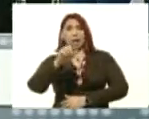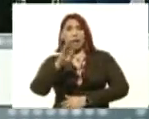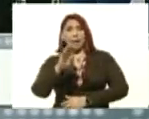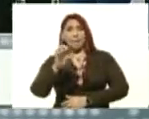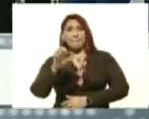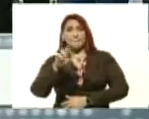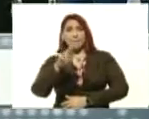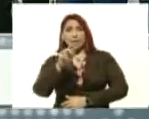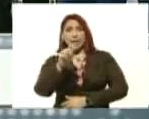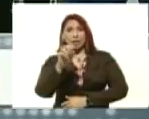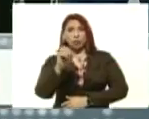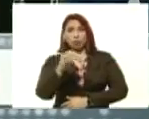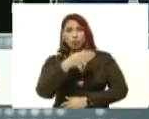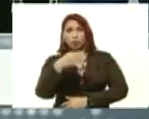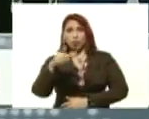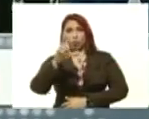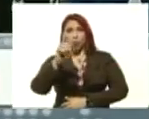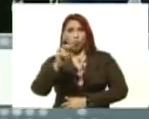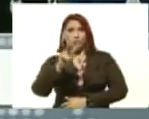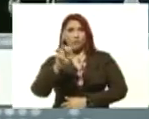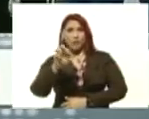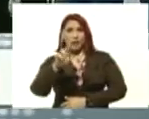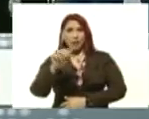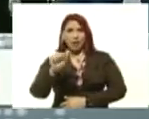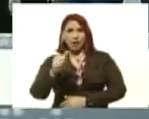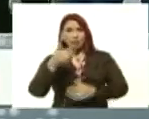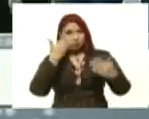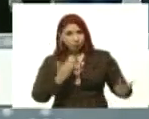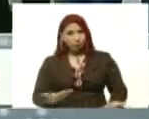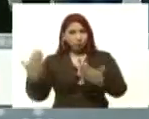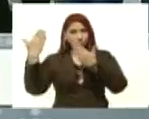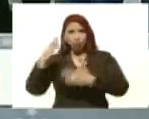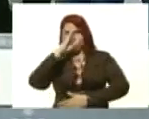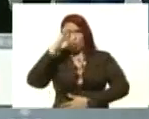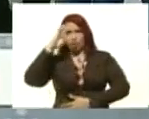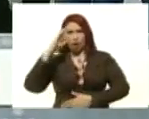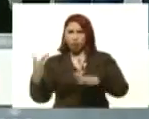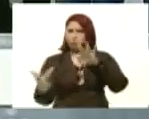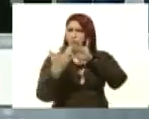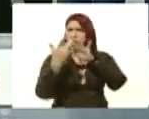Lovera, hermano. ¡Adelante, Diosdado! ¡Lúcete!